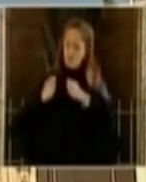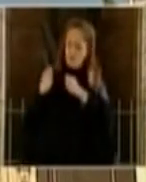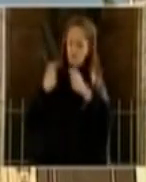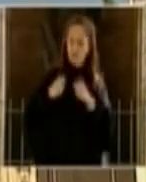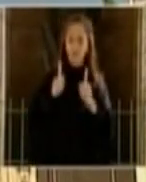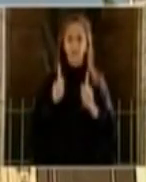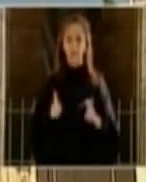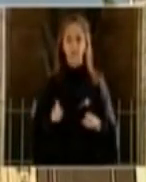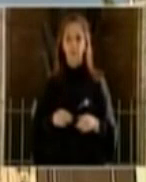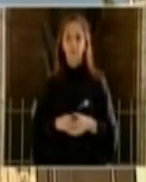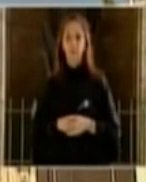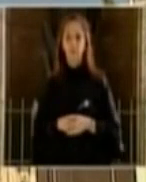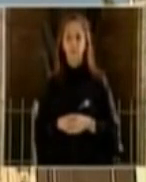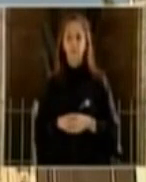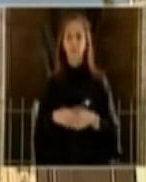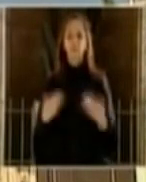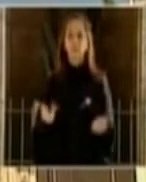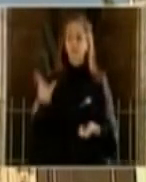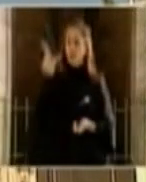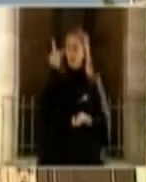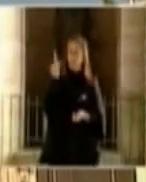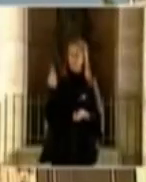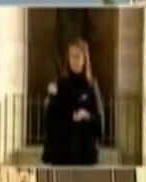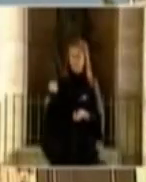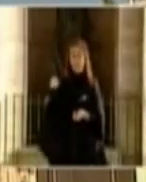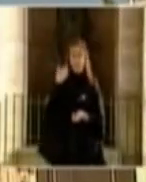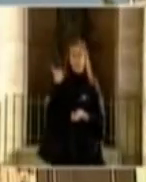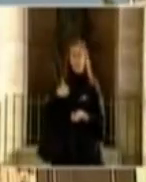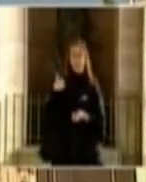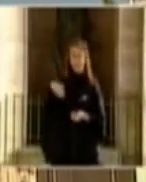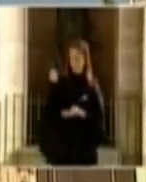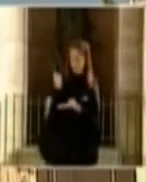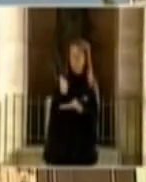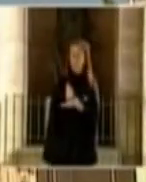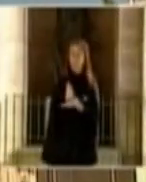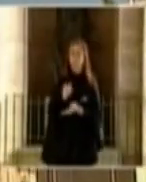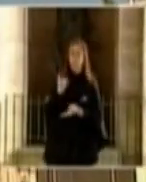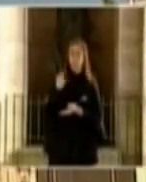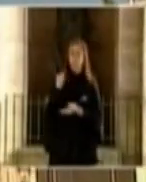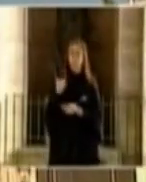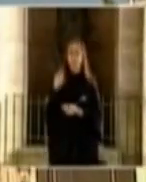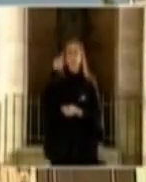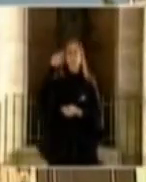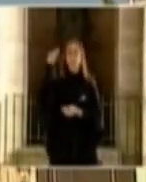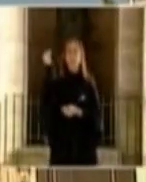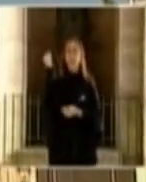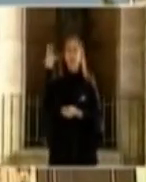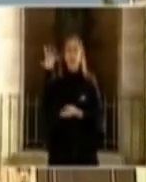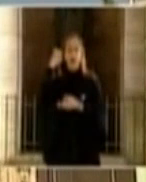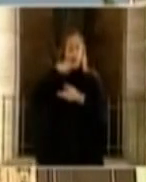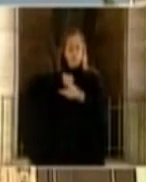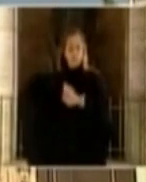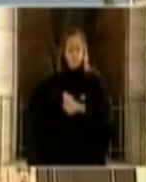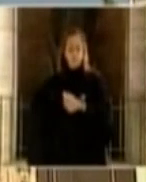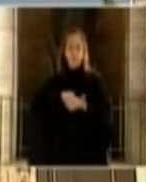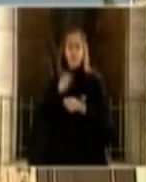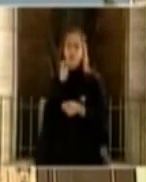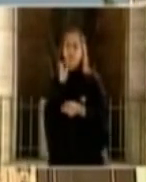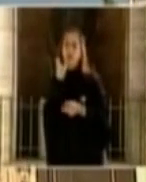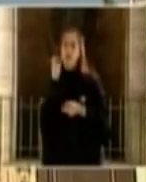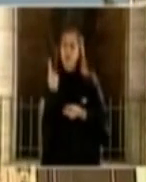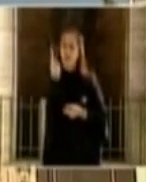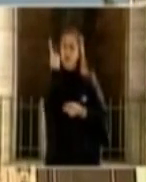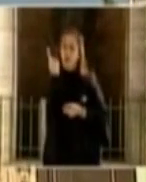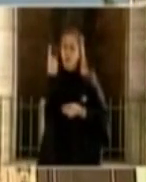falta. Un argentino que enarboló como ningún otro una idea y una palabra que